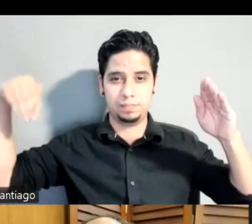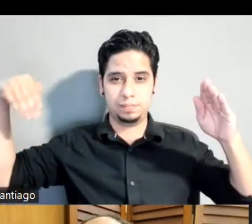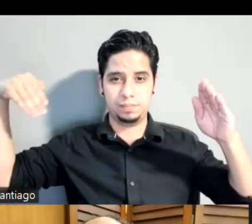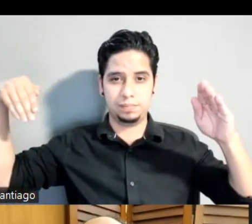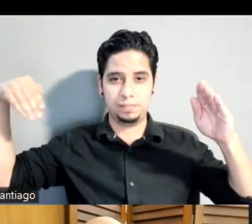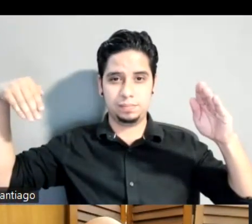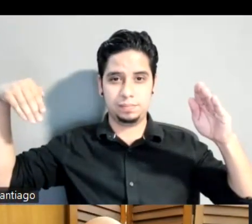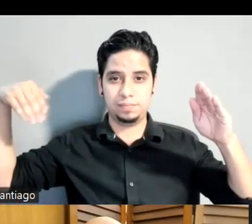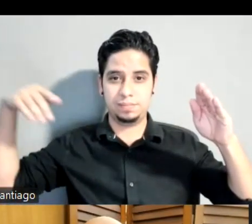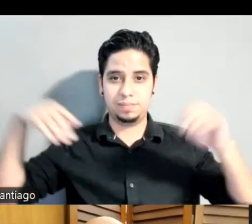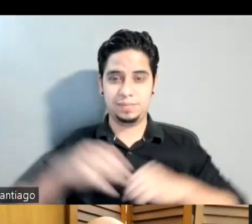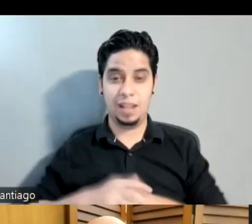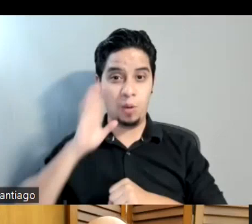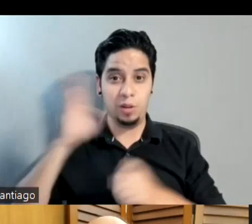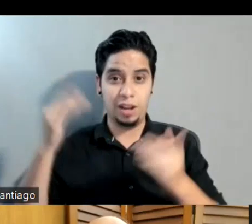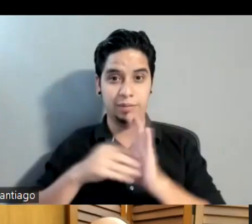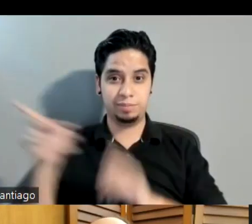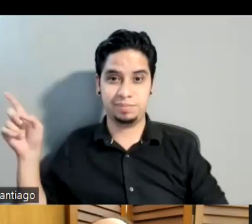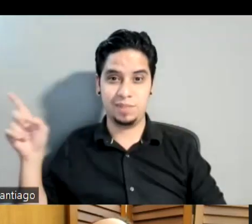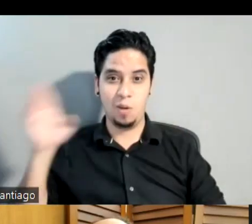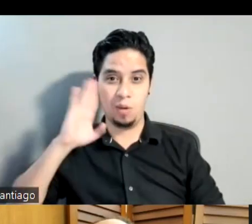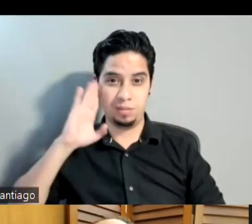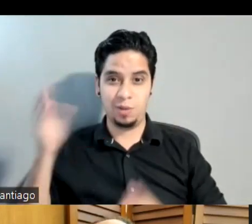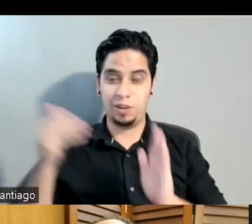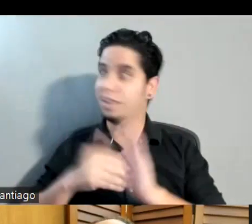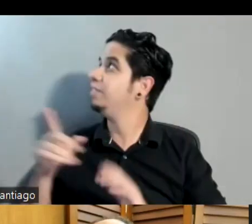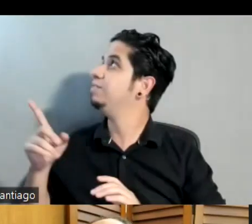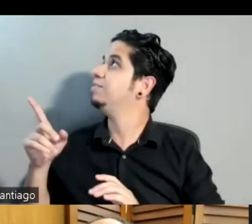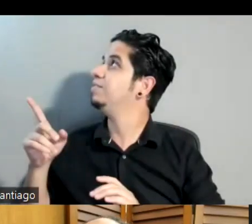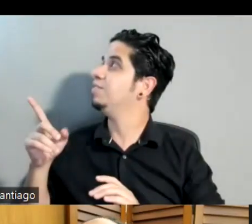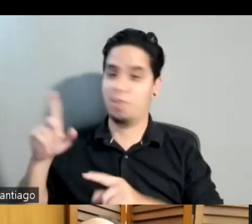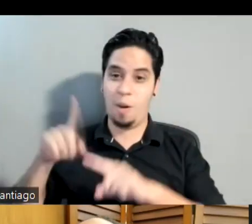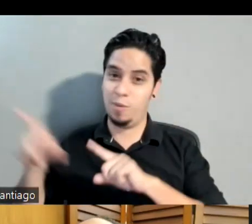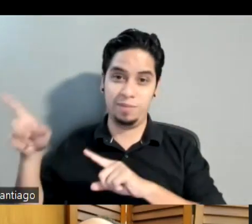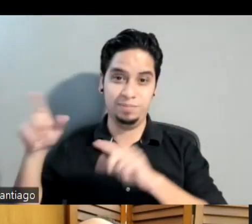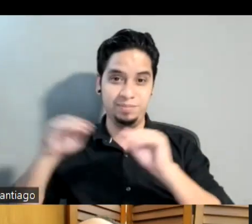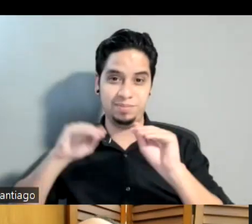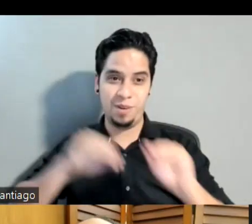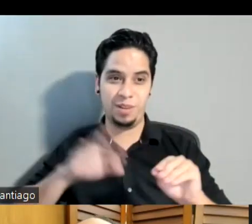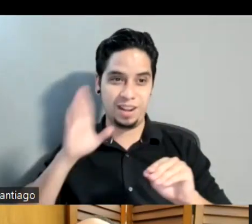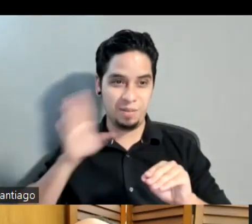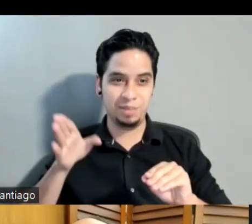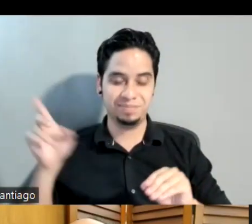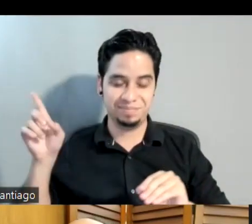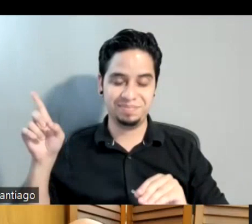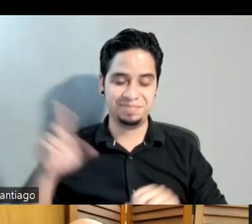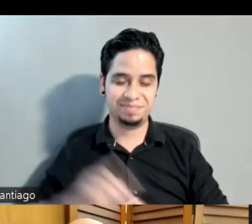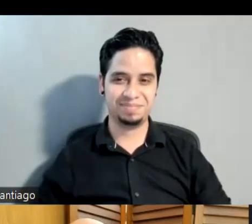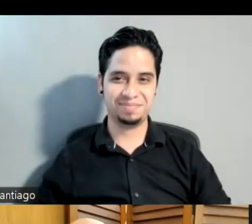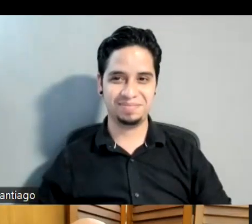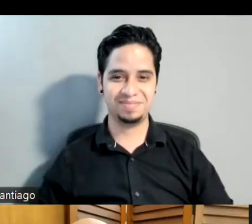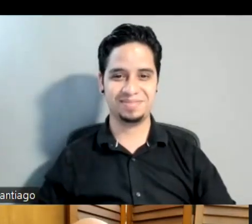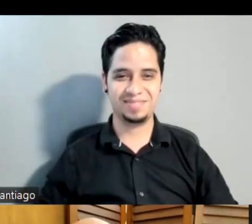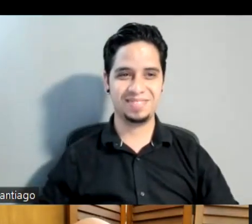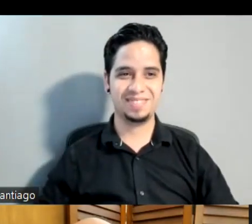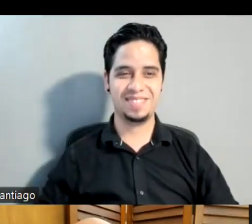¡wi! Y yo lo que no quiero es que le caiga encima de momento. Y entonces, ¿no? Ok.